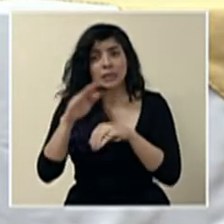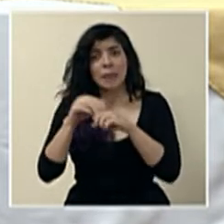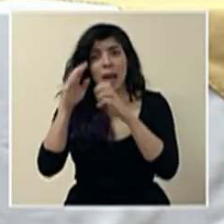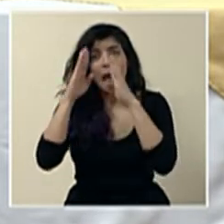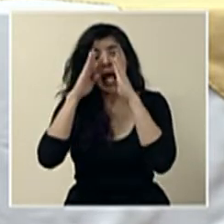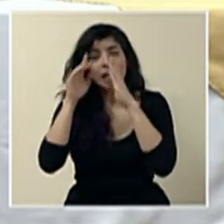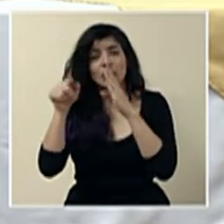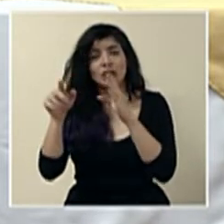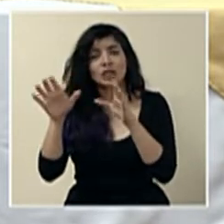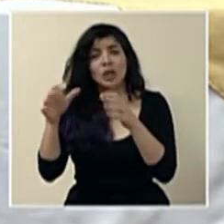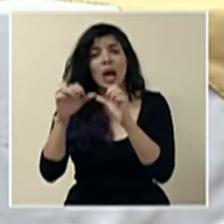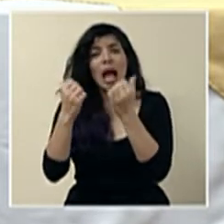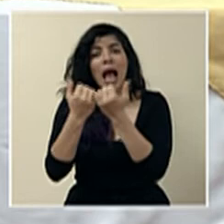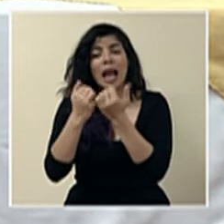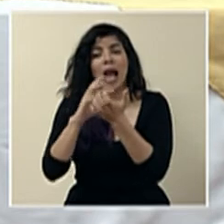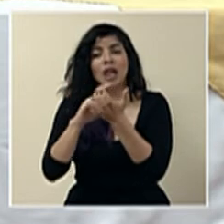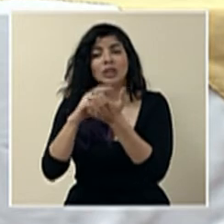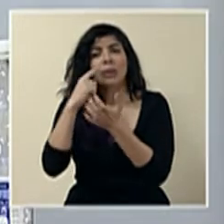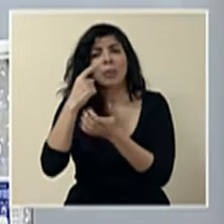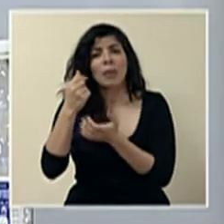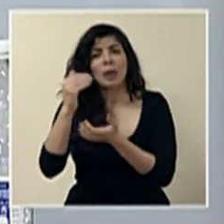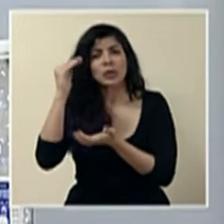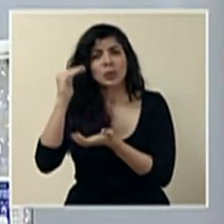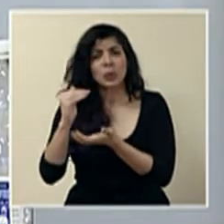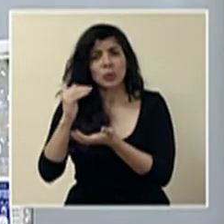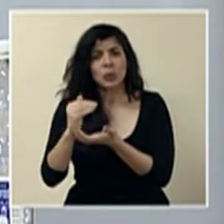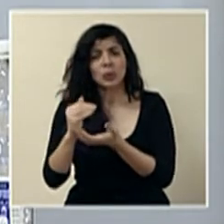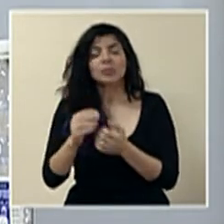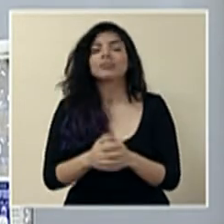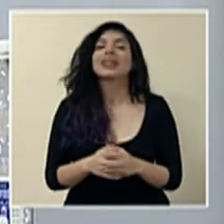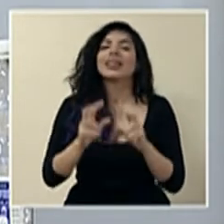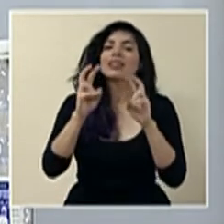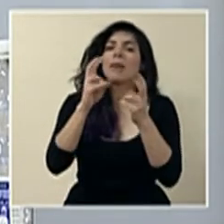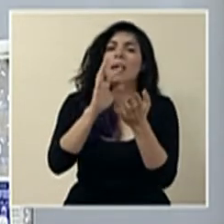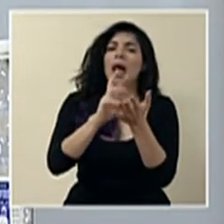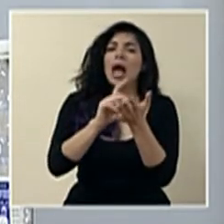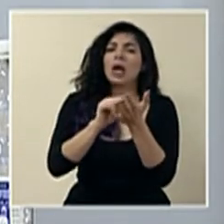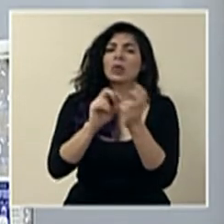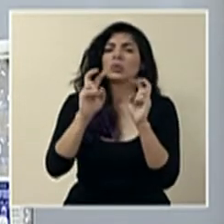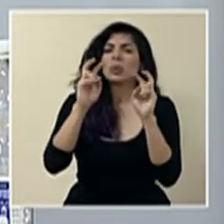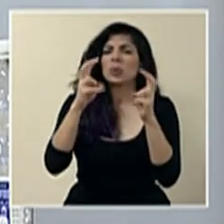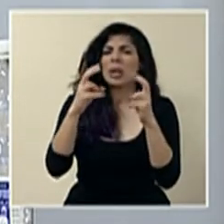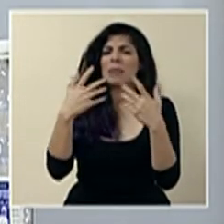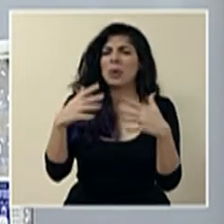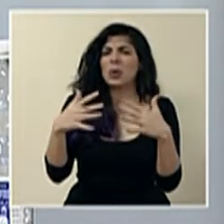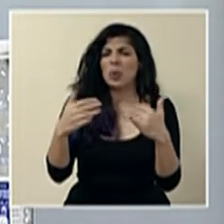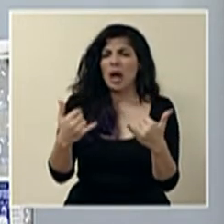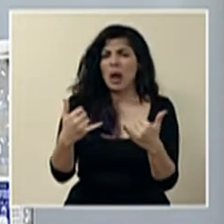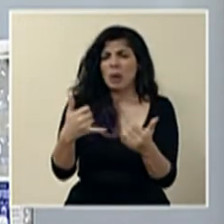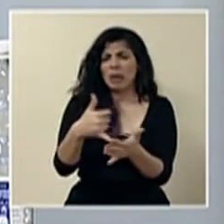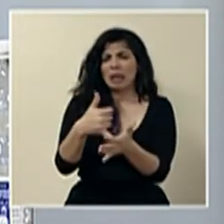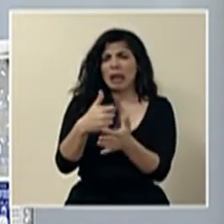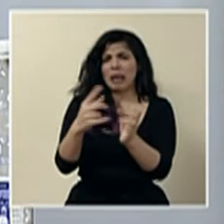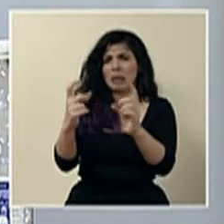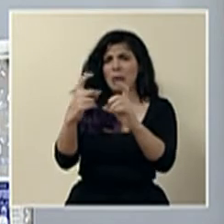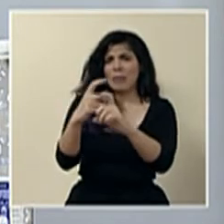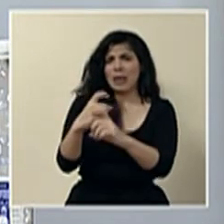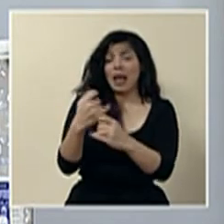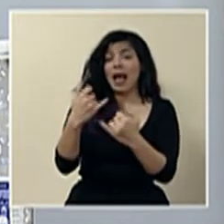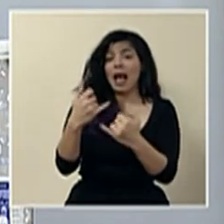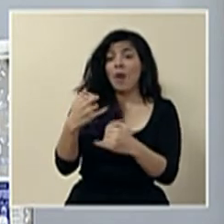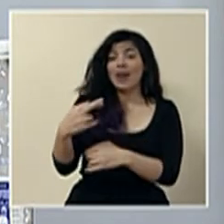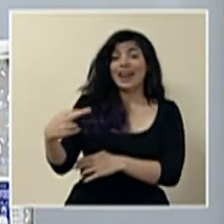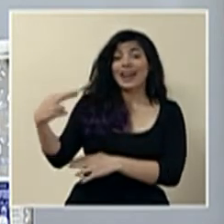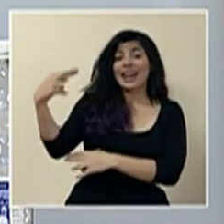constantes solicitudes de rebaja de aranceles? El tema de arroz es un tema que es controversial. En estos momentos el rector o